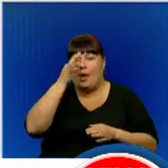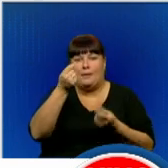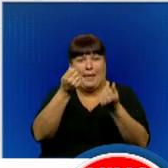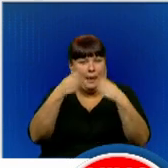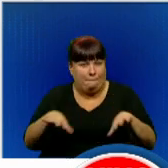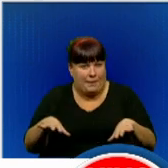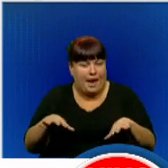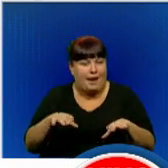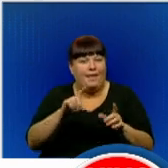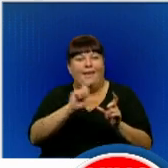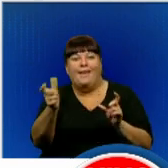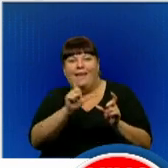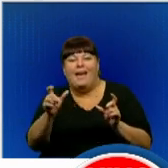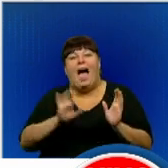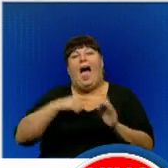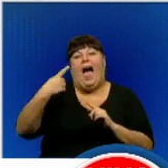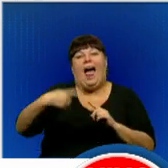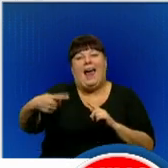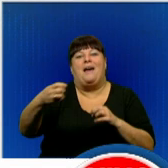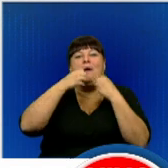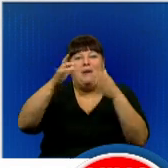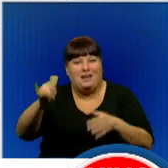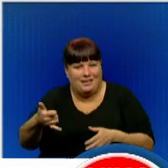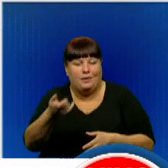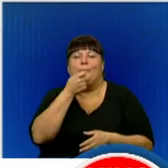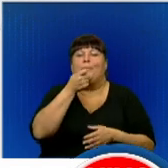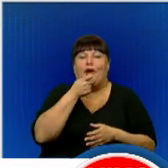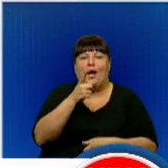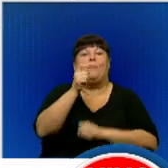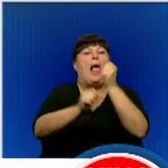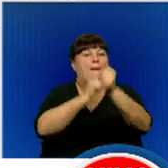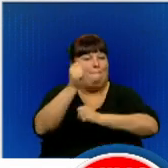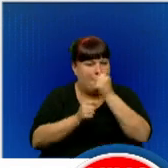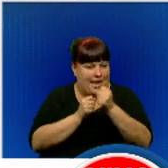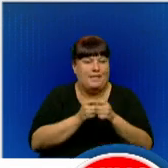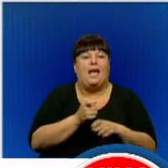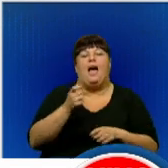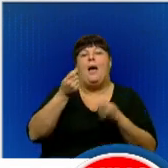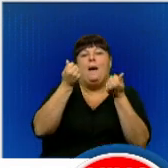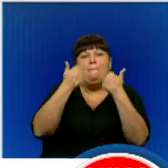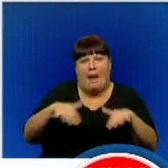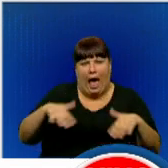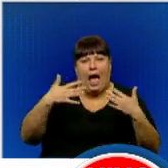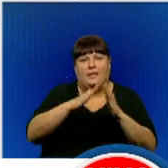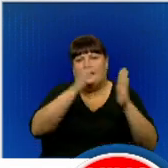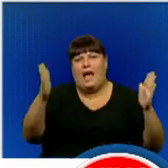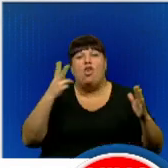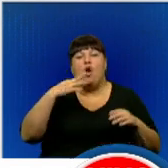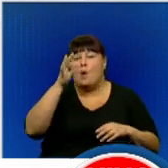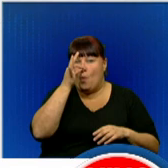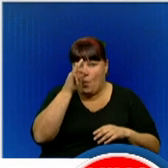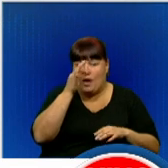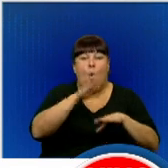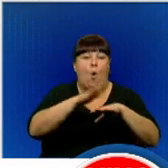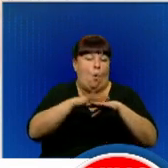se irán compensando en los años siguientes por ejemplo una empresa que haya tenido una pérdida importante en el año 2020